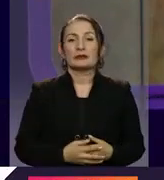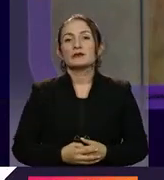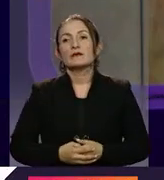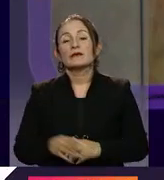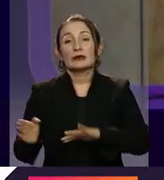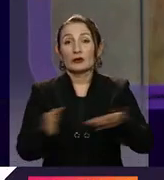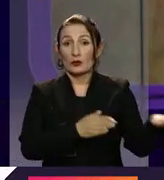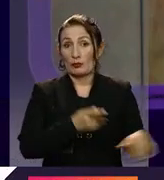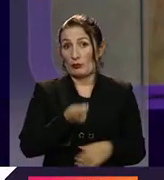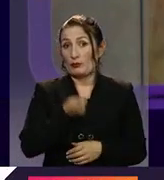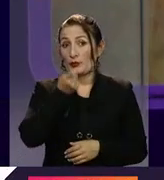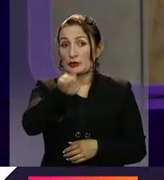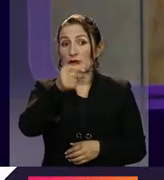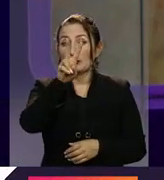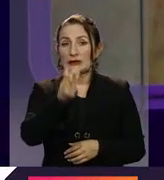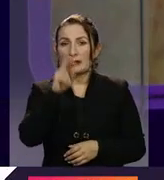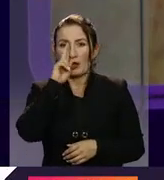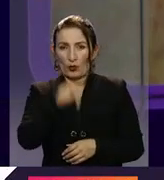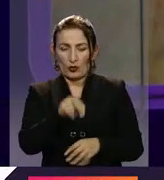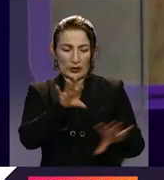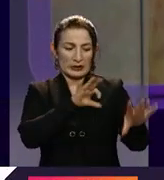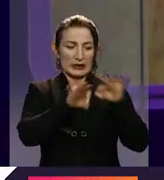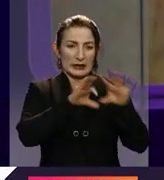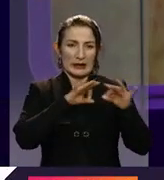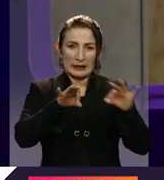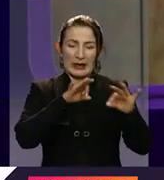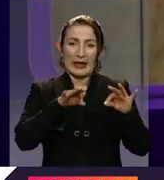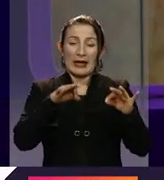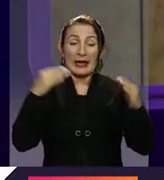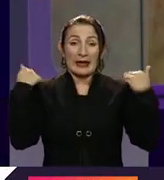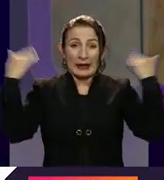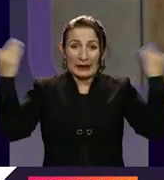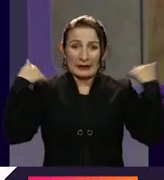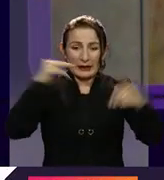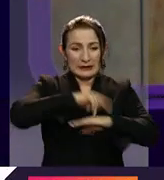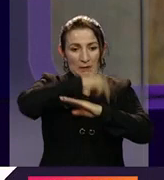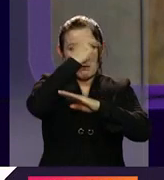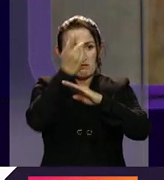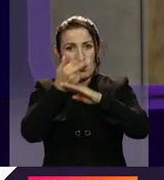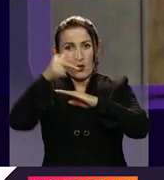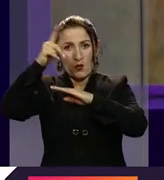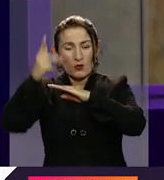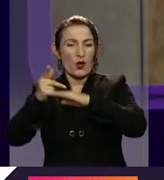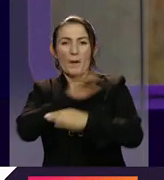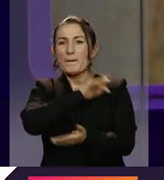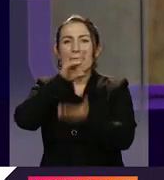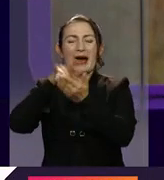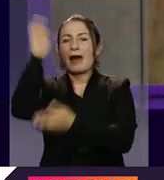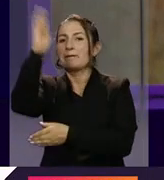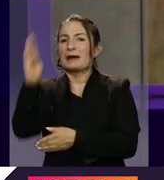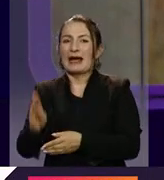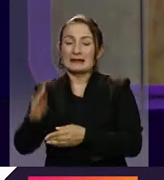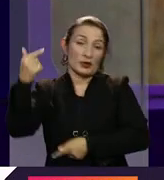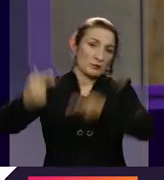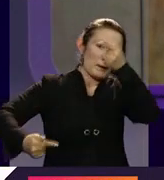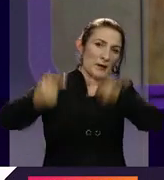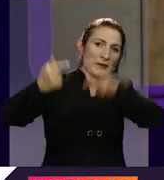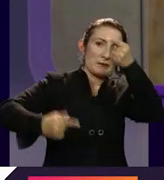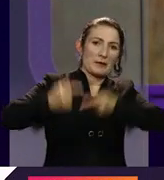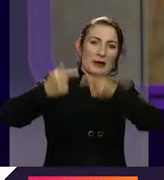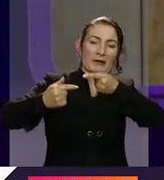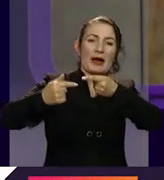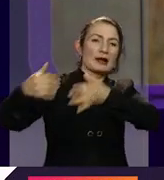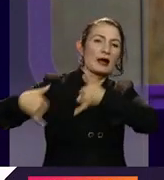El próximo 7 de junio, la Selección Colombia de Gimnasia en Trampolín viajará a Río de Janeiro para disputar el Campeonato Panamericano y